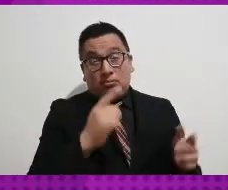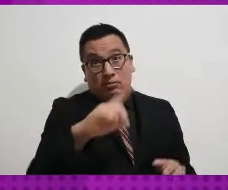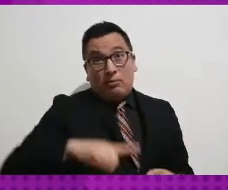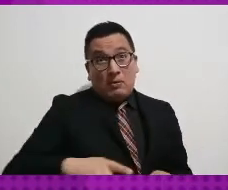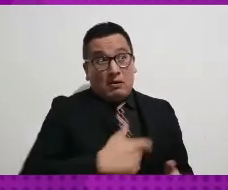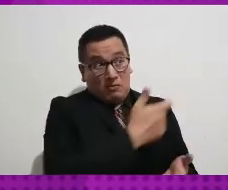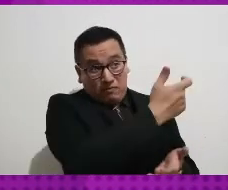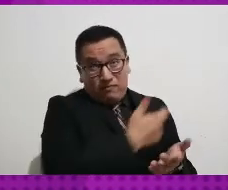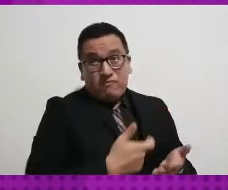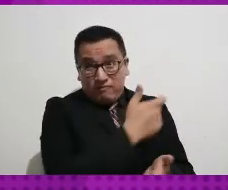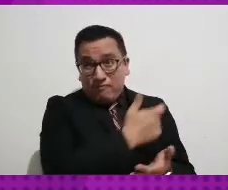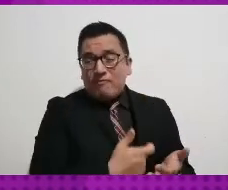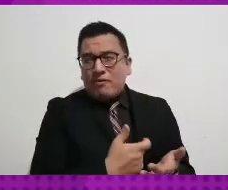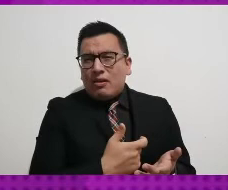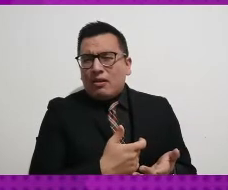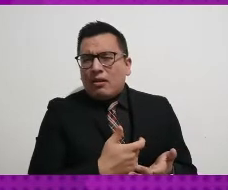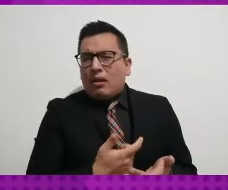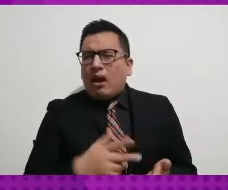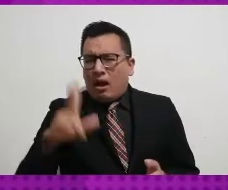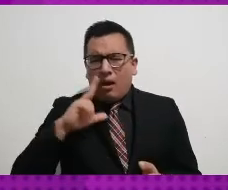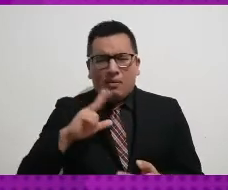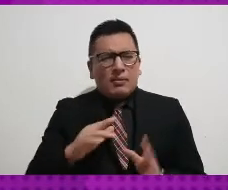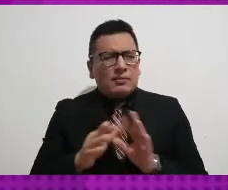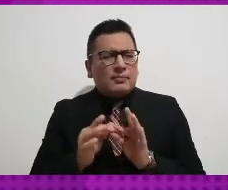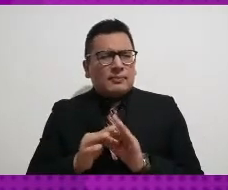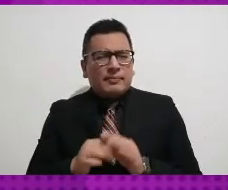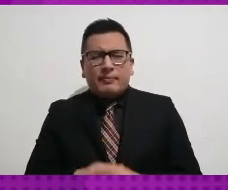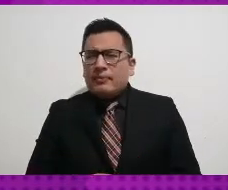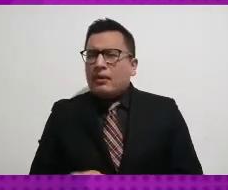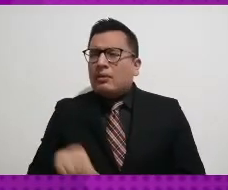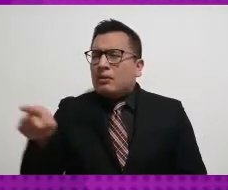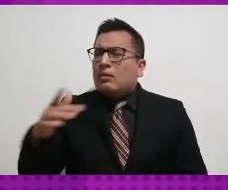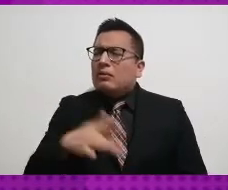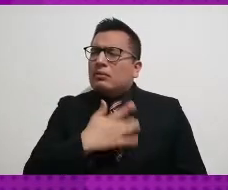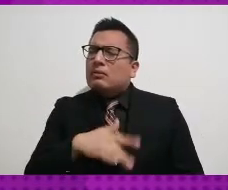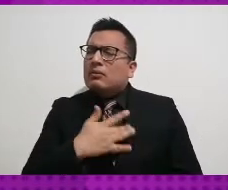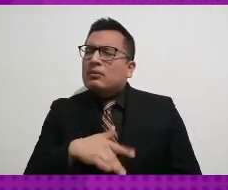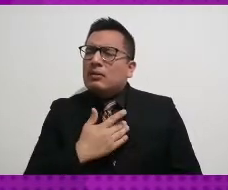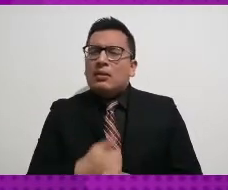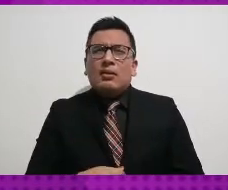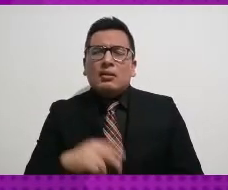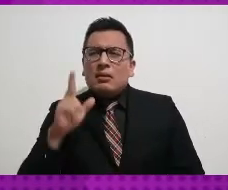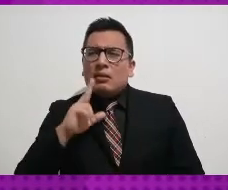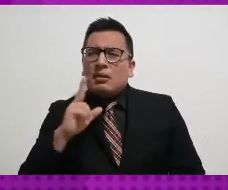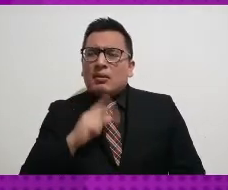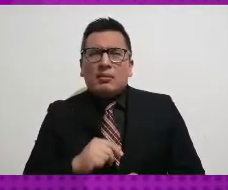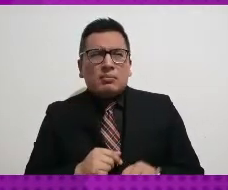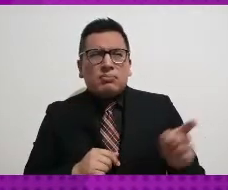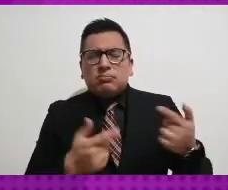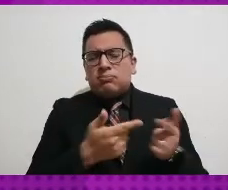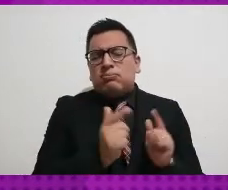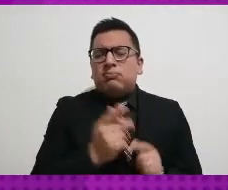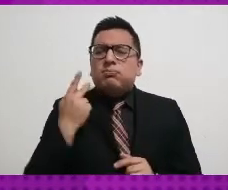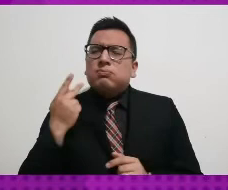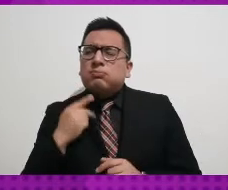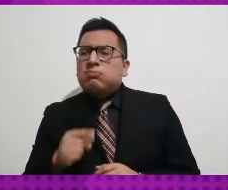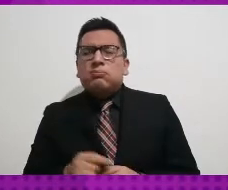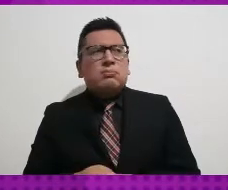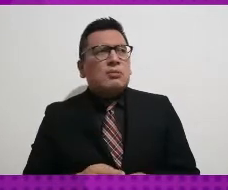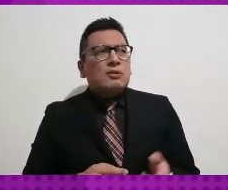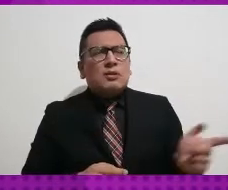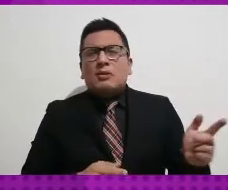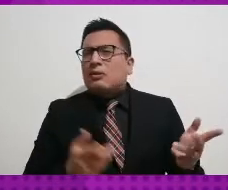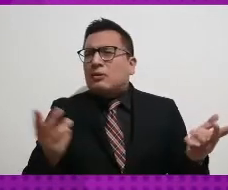financiamiento público. Al respecto, nos gustaría nos relatara cuál ha sido su experiencia, detallando el comportamiento de los partidos